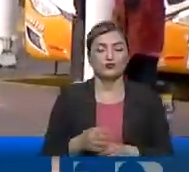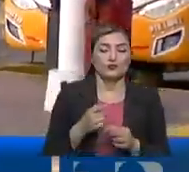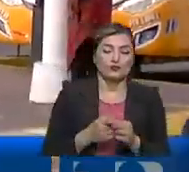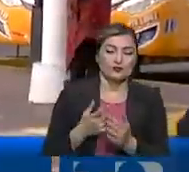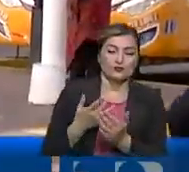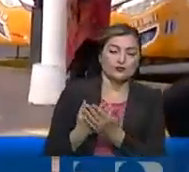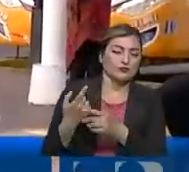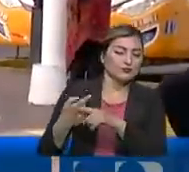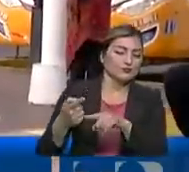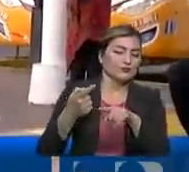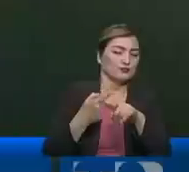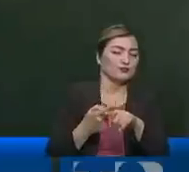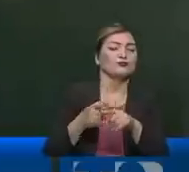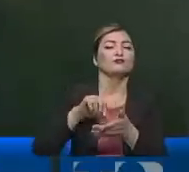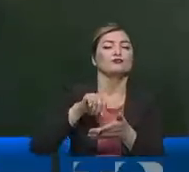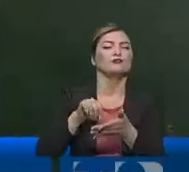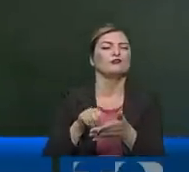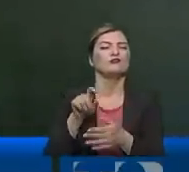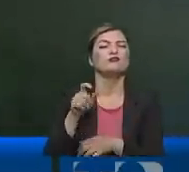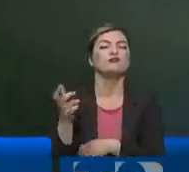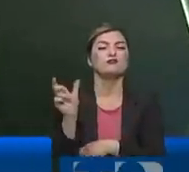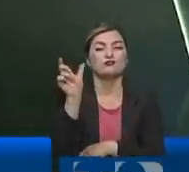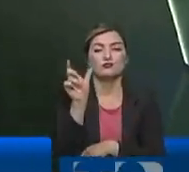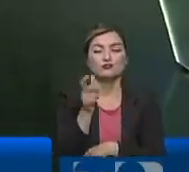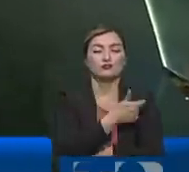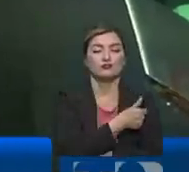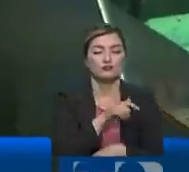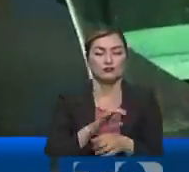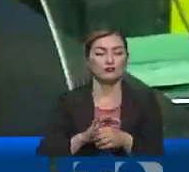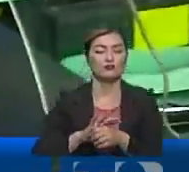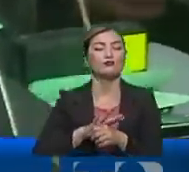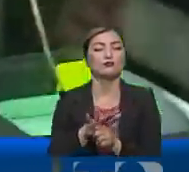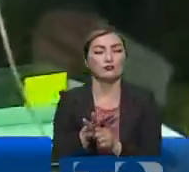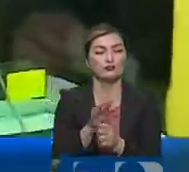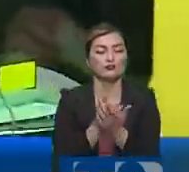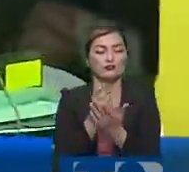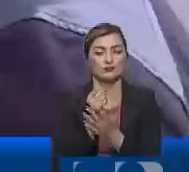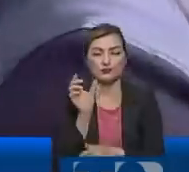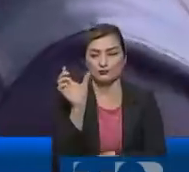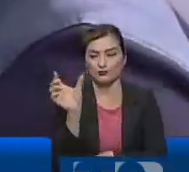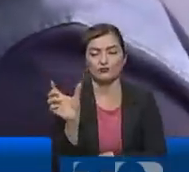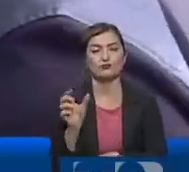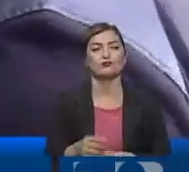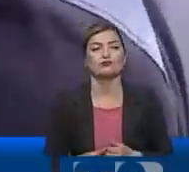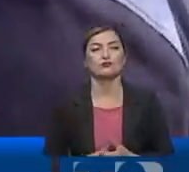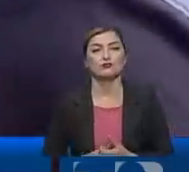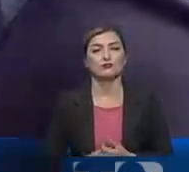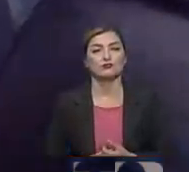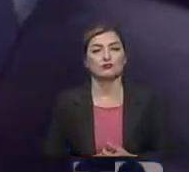capital hacia otras ciudades, tuvieron que presentar el carnet de vacunación contra el coronavirus para comprar su boleto. Me parece muy